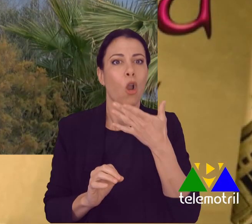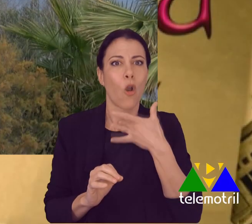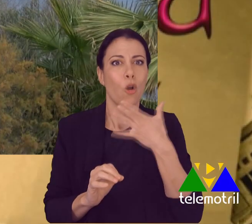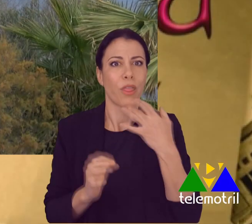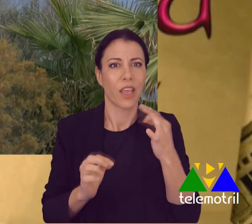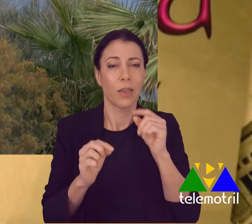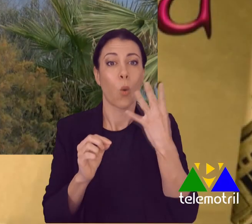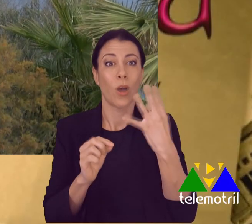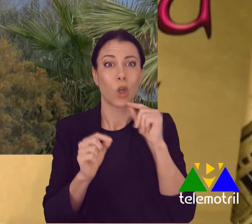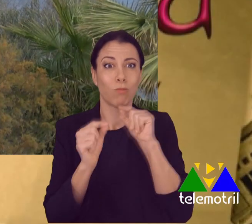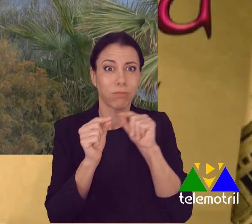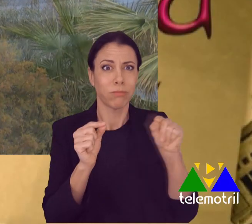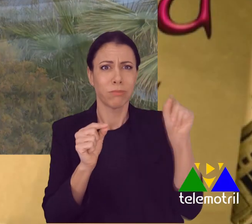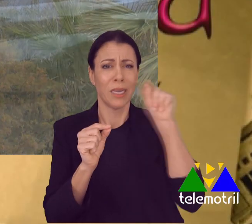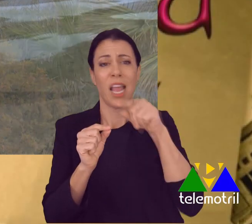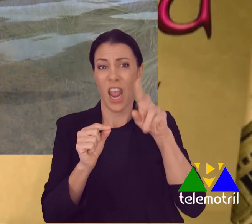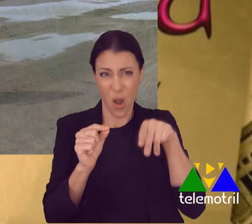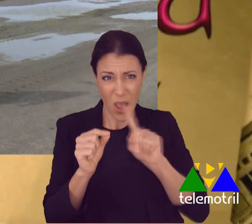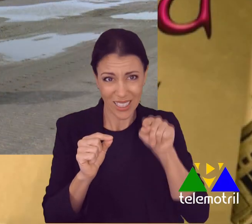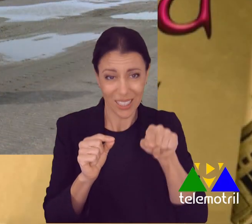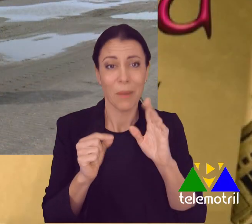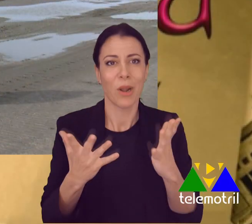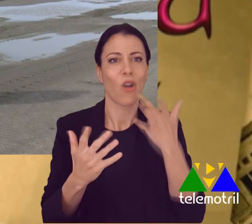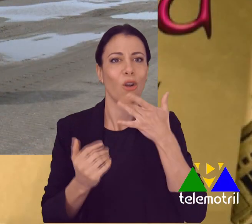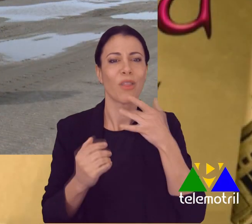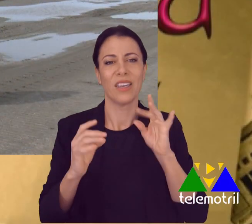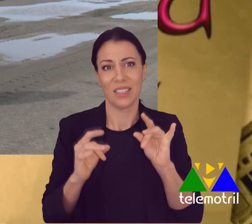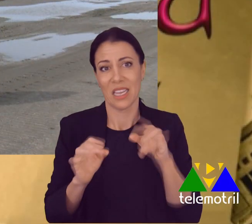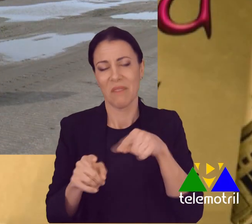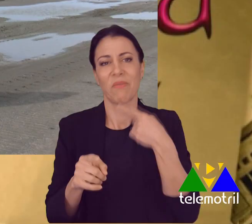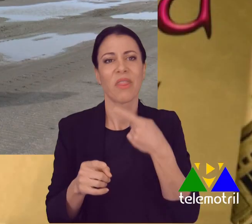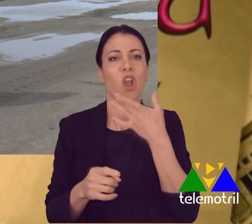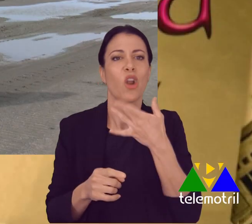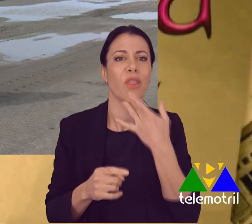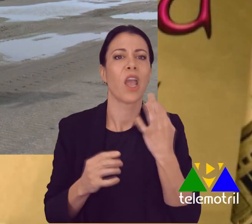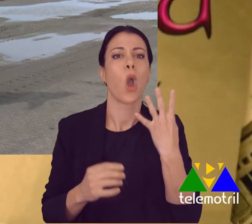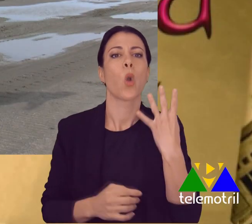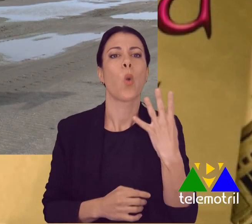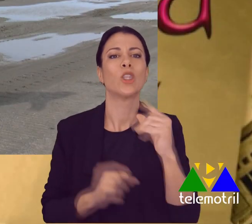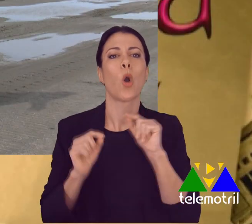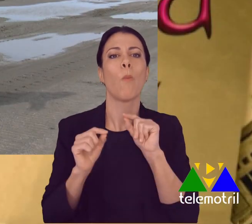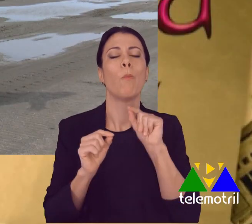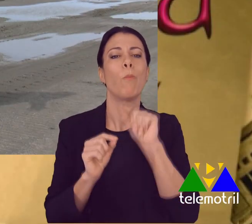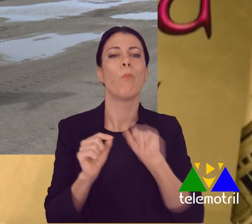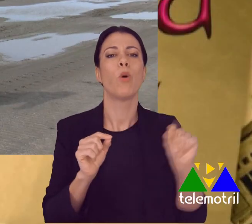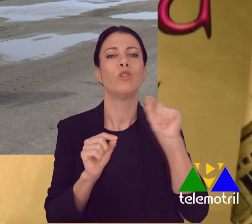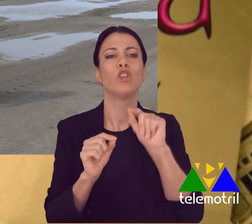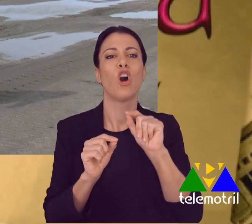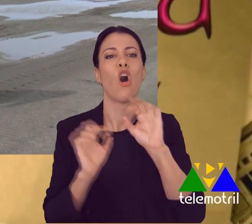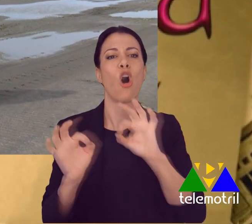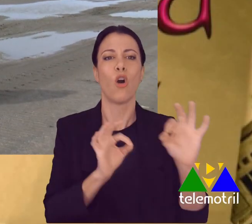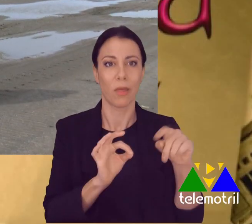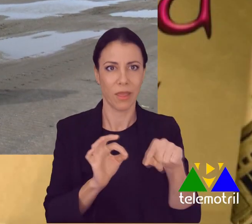del orbe, que no sería así, pero bueno, es conocido, él dice que sería conocido en los 4 puntos del orbe, y habla muchísimo